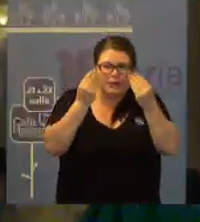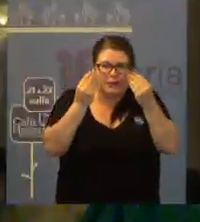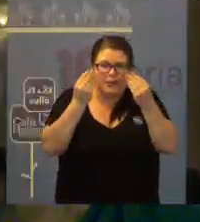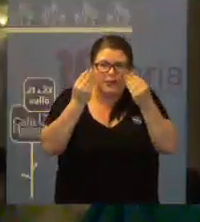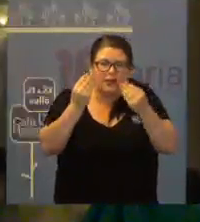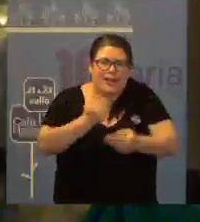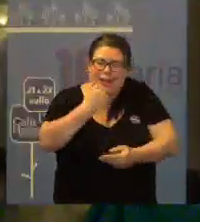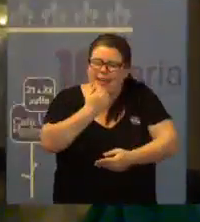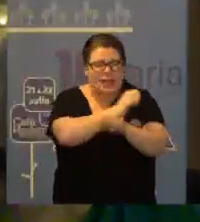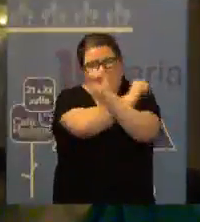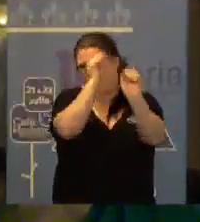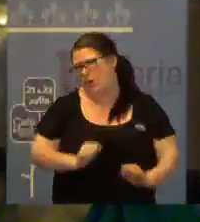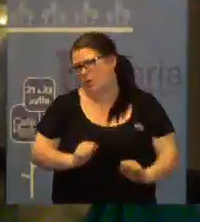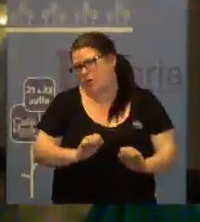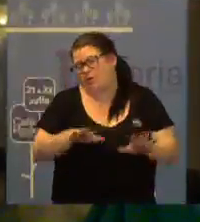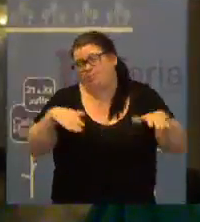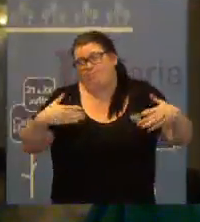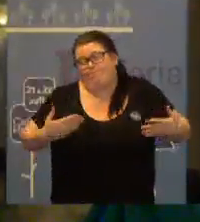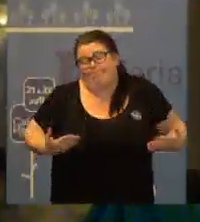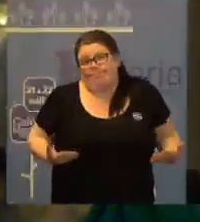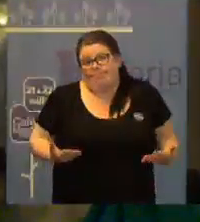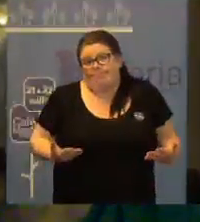é imposible. Entón,